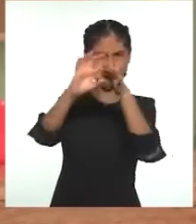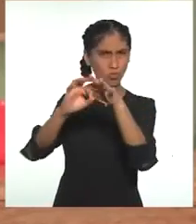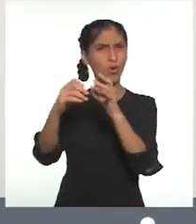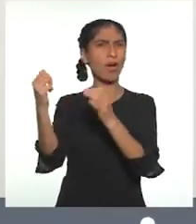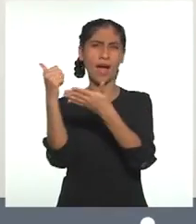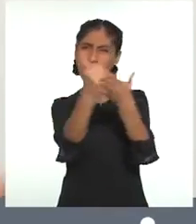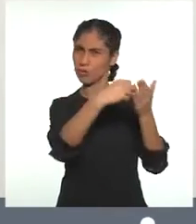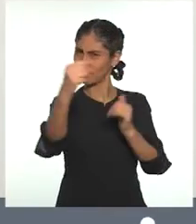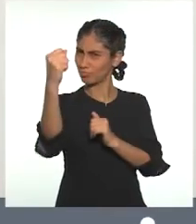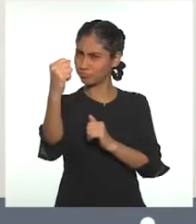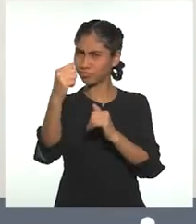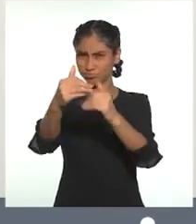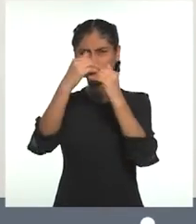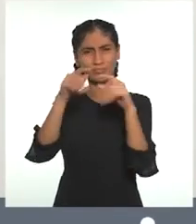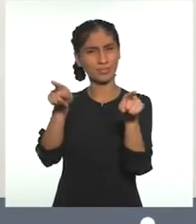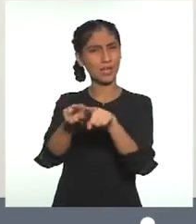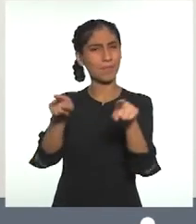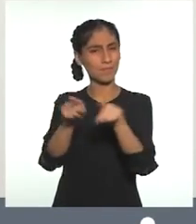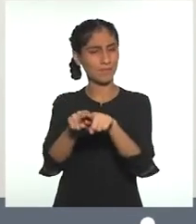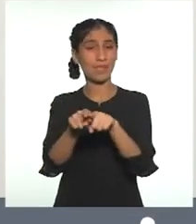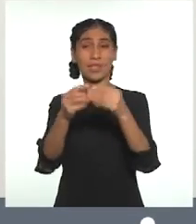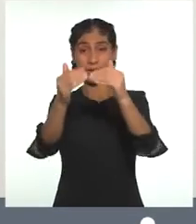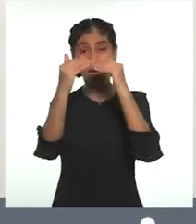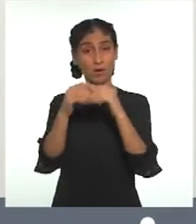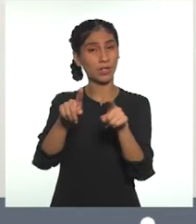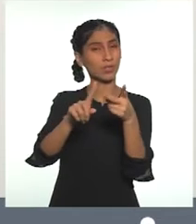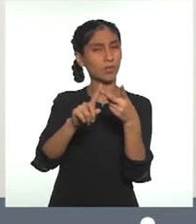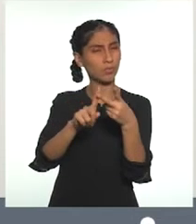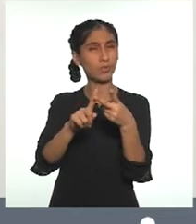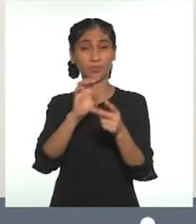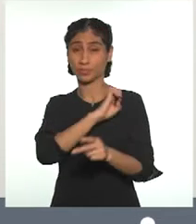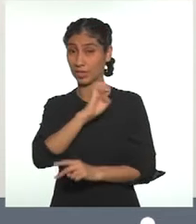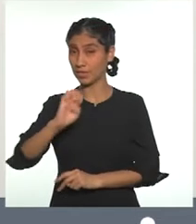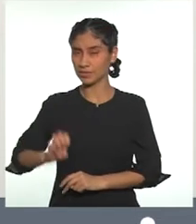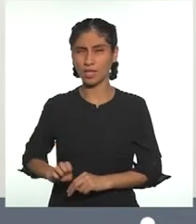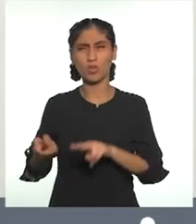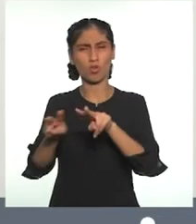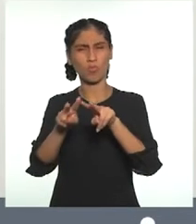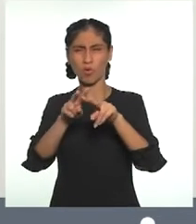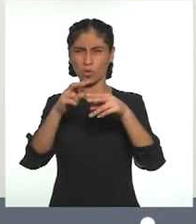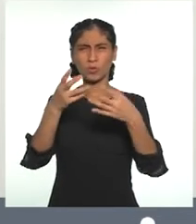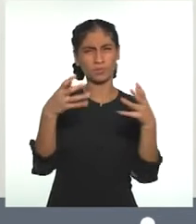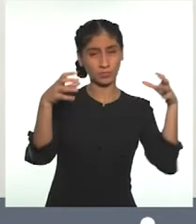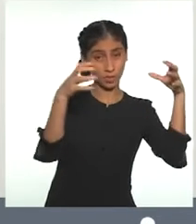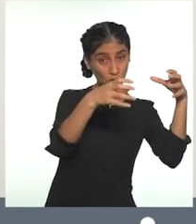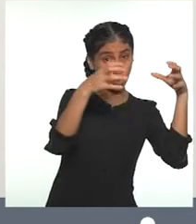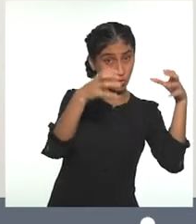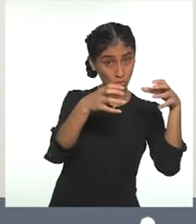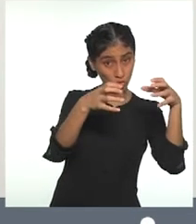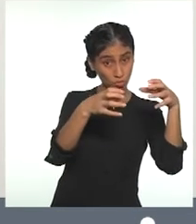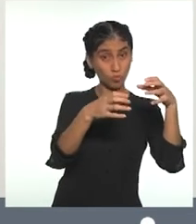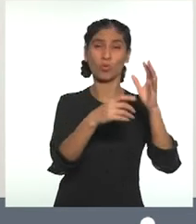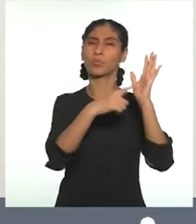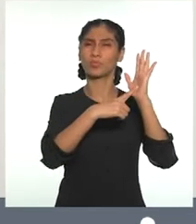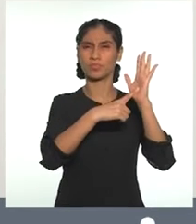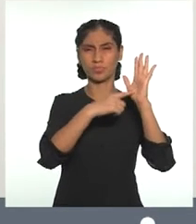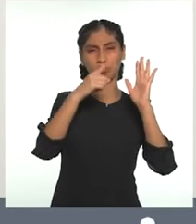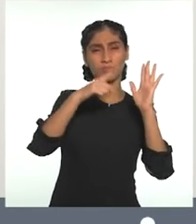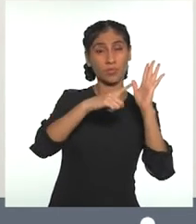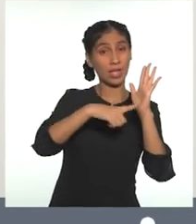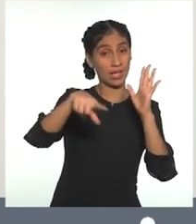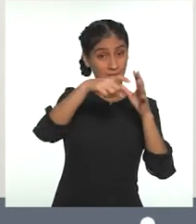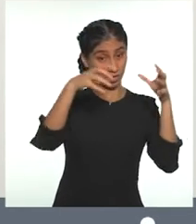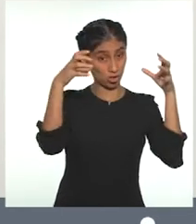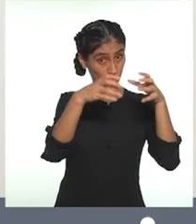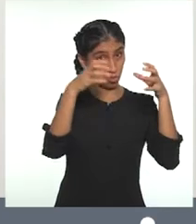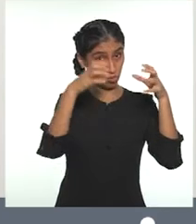fuerza. Paralelamente a las campañas de prevención, el gobierno creó la Comisión Nacional Multisectorial